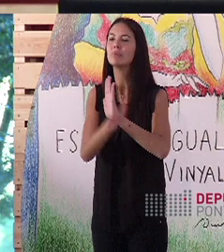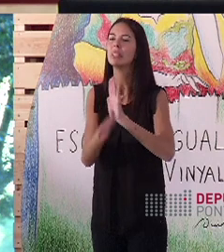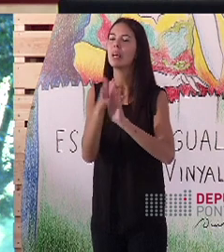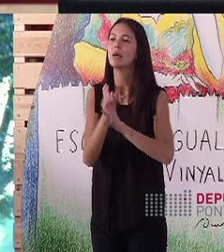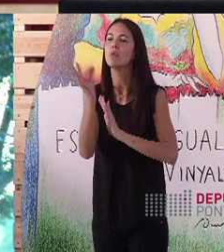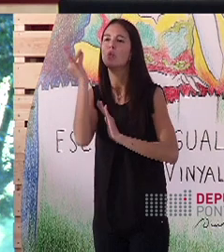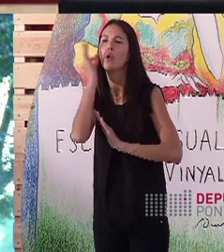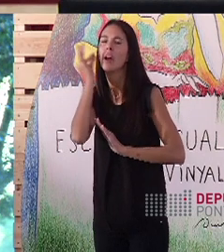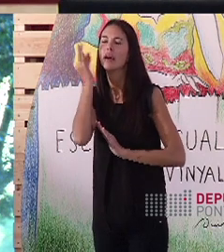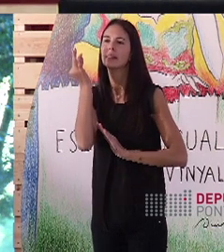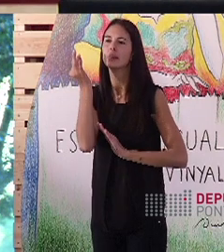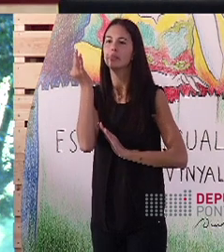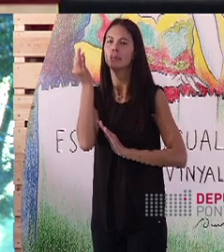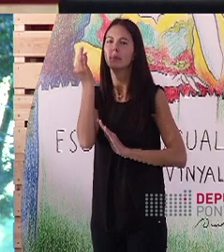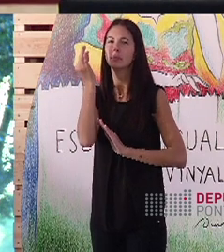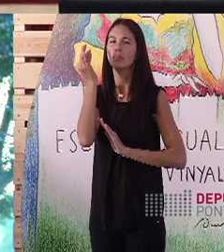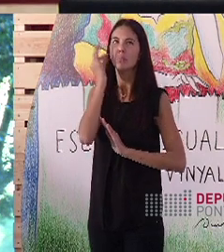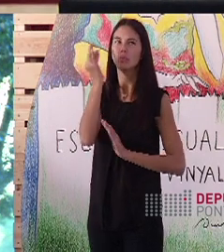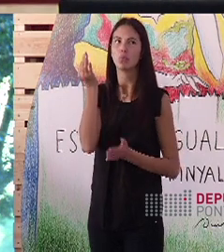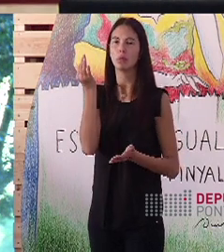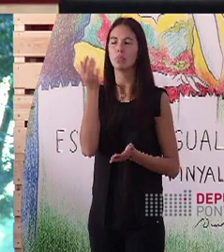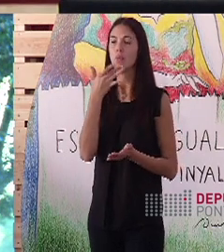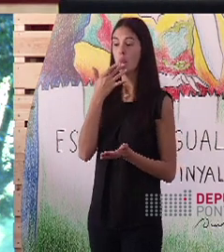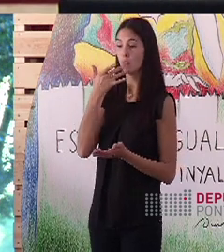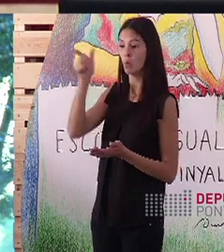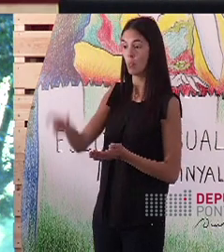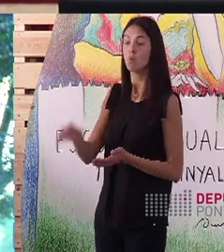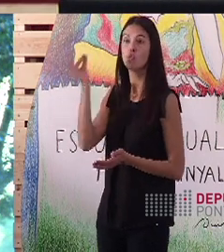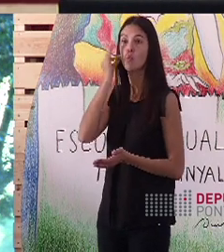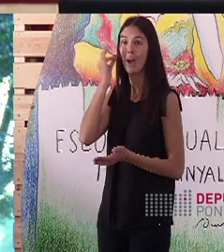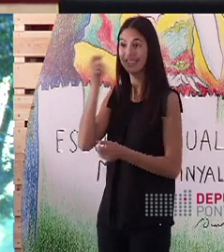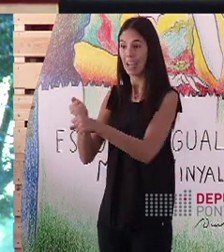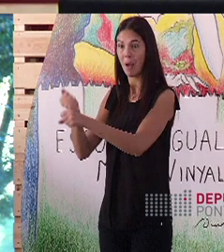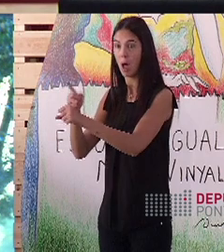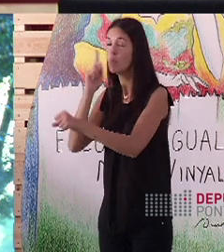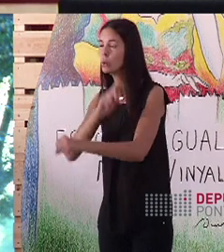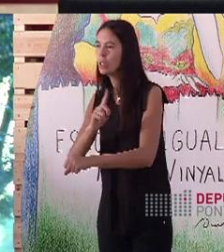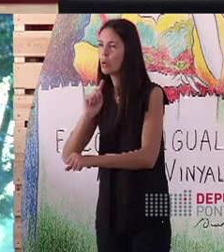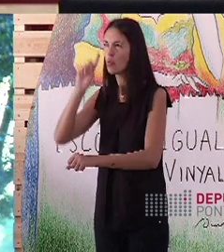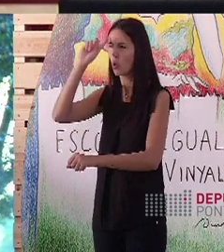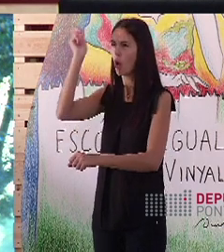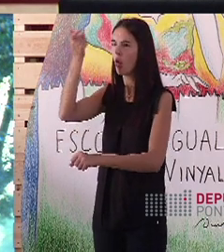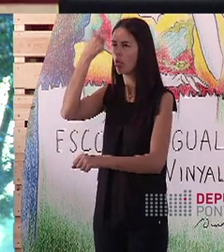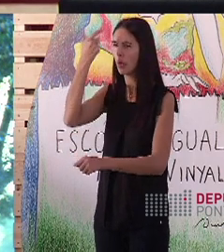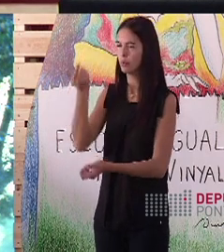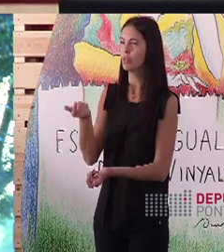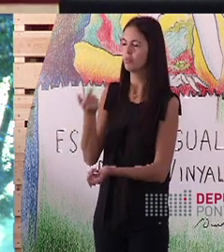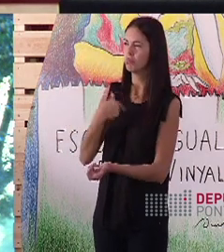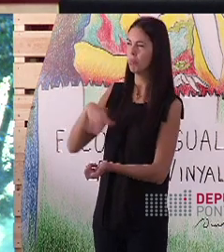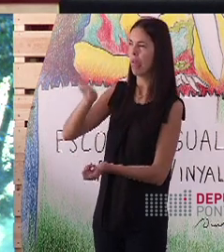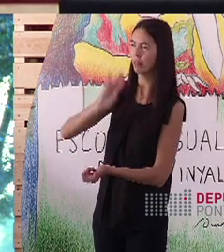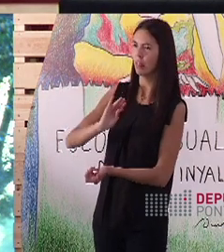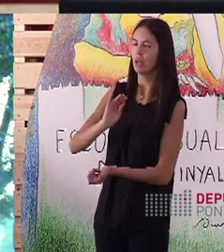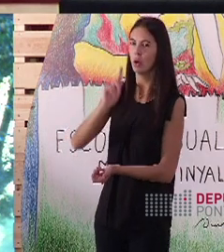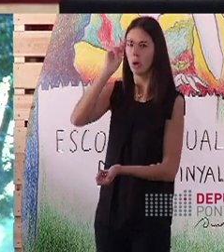mujeres, cómo entender a las mujeres que están en prostitución. Lo encontré con un concepto de Saskia Sassen que